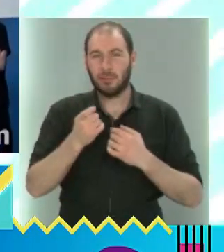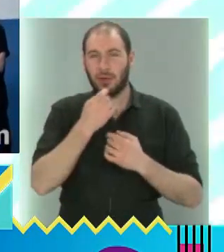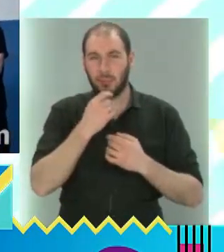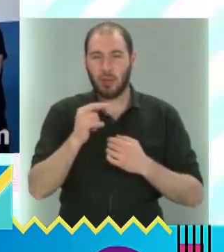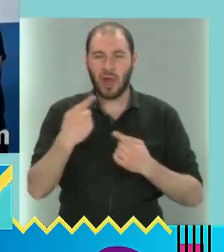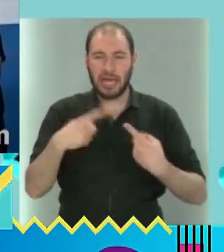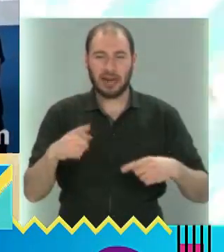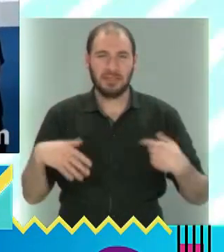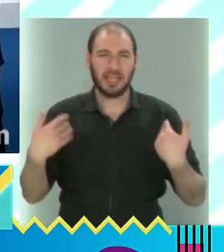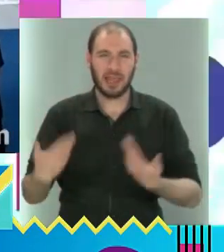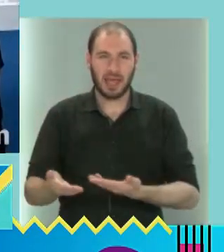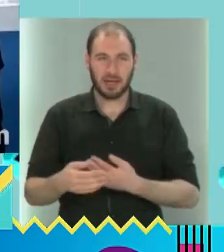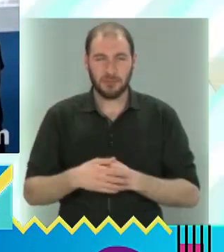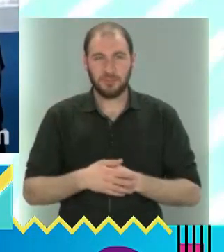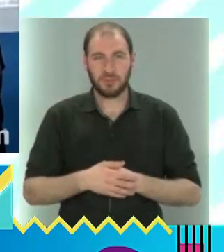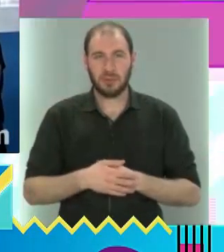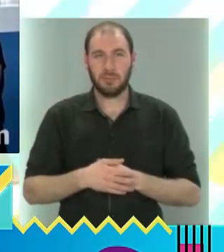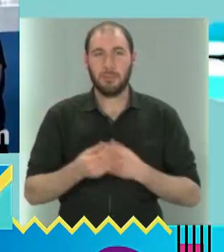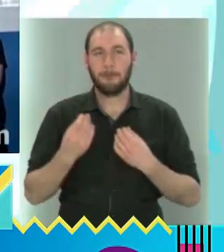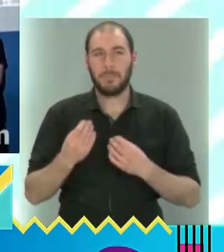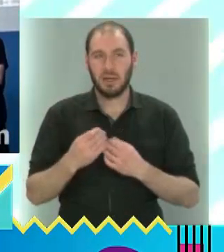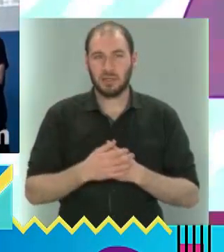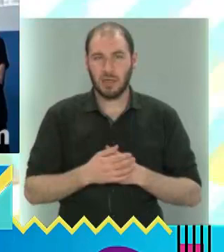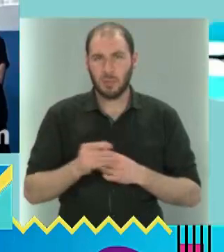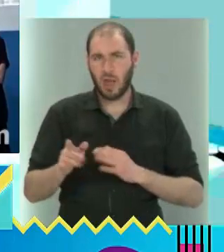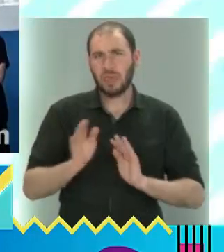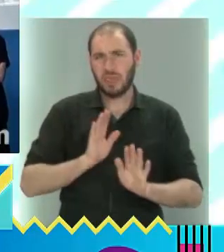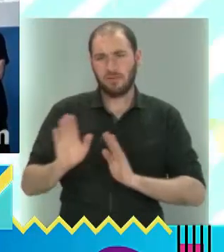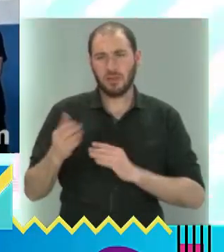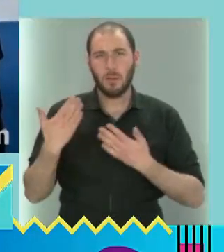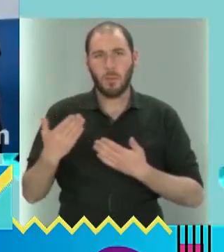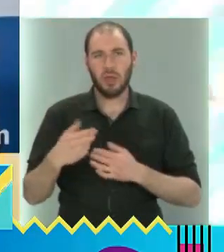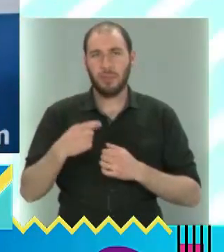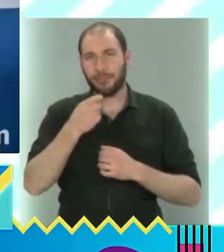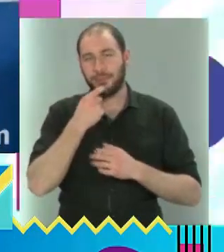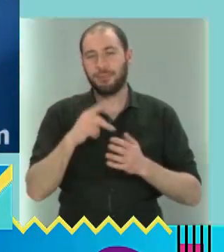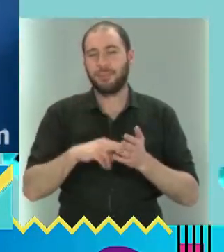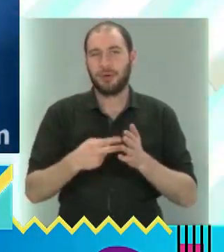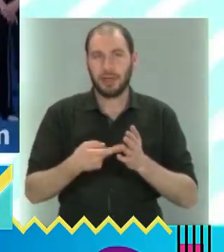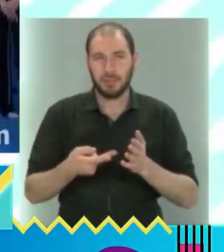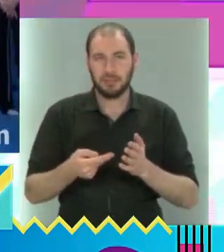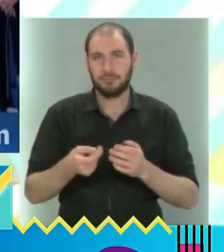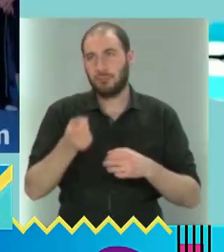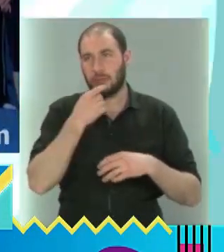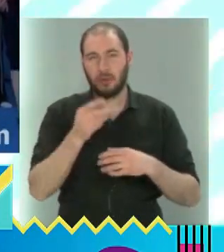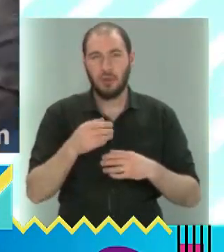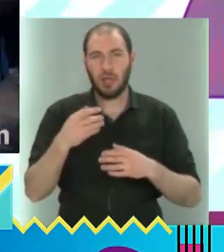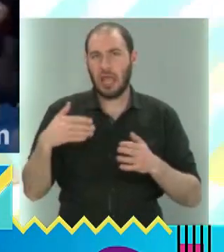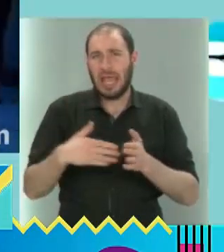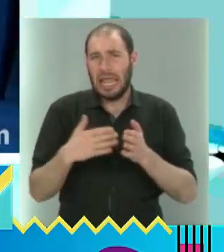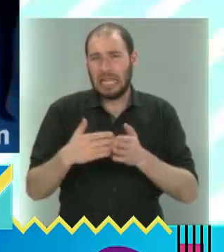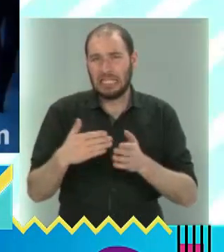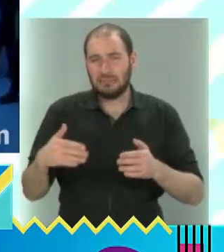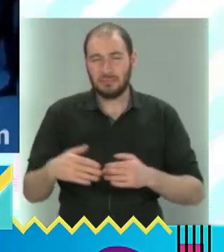las herramientas para poder defenderte en situaciones, qué sé yo, límites en las que